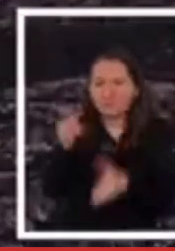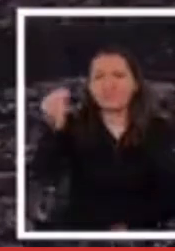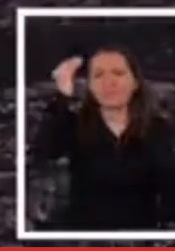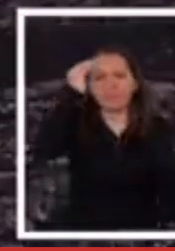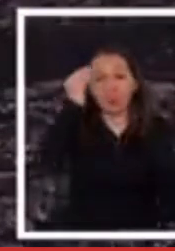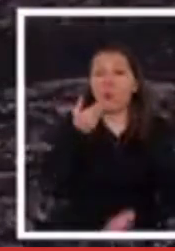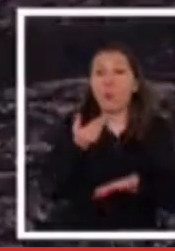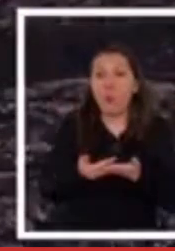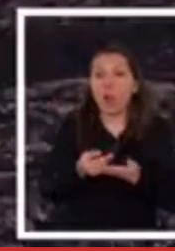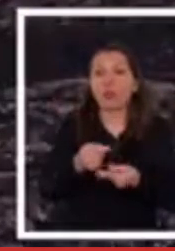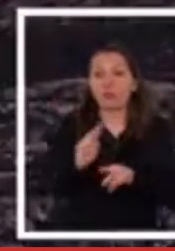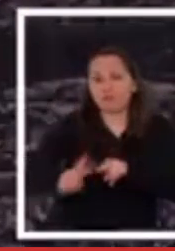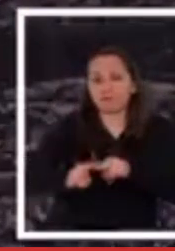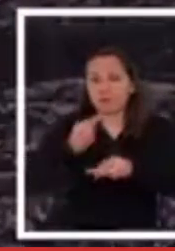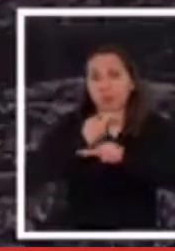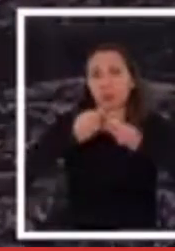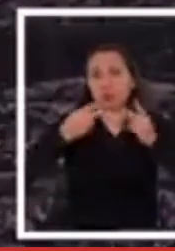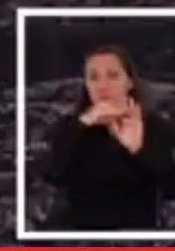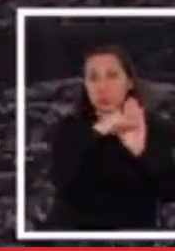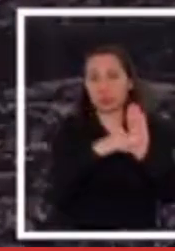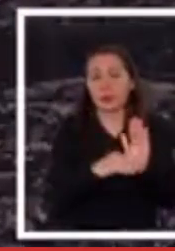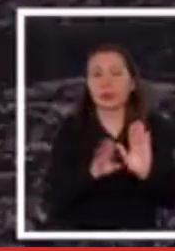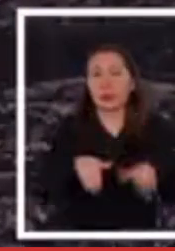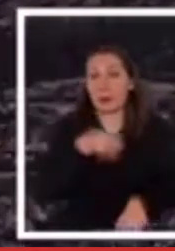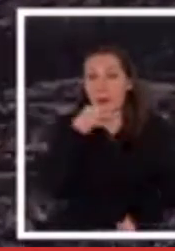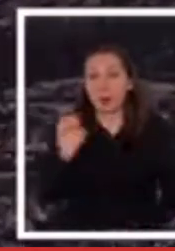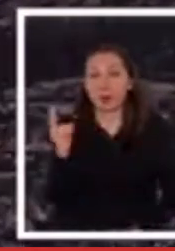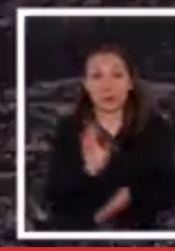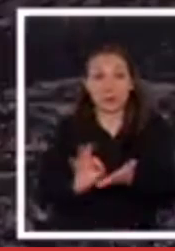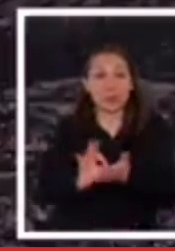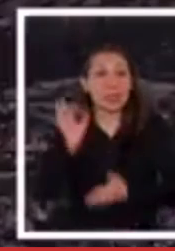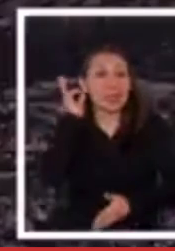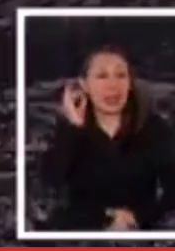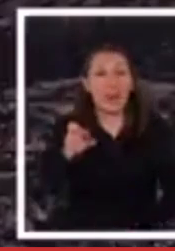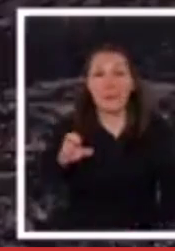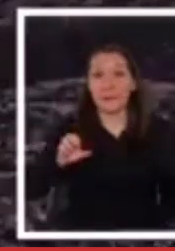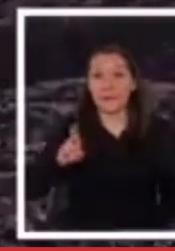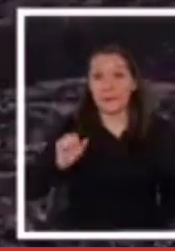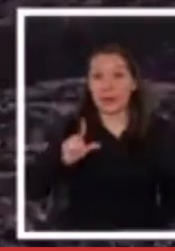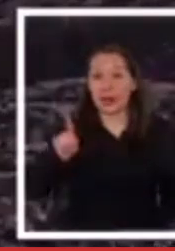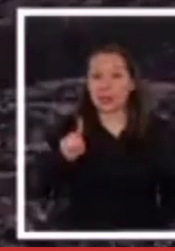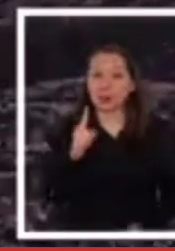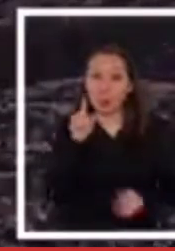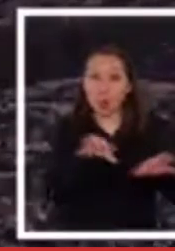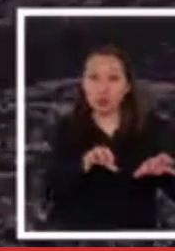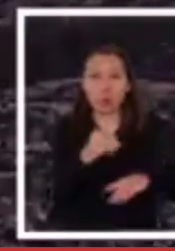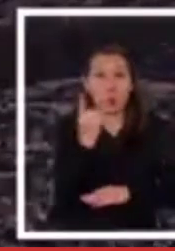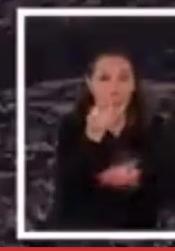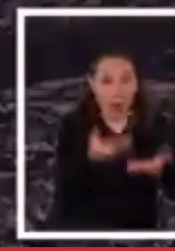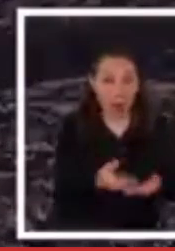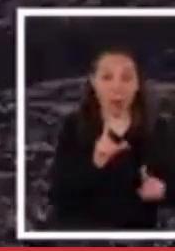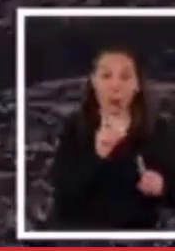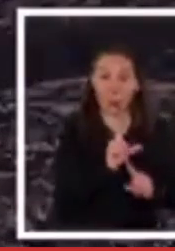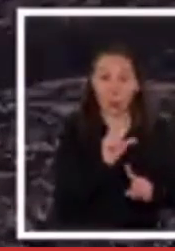a la hora de los anuncios que como decía la subsecretaria Perales una cosa es la emergencia ahora